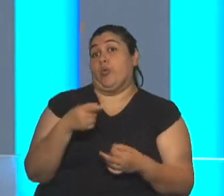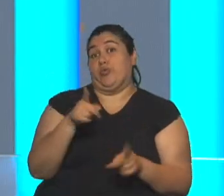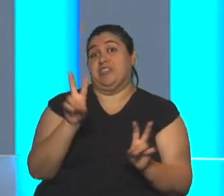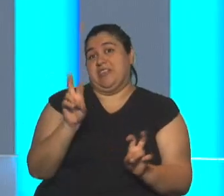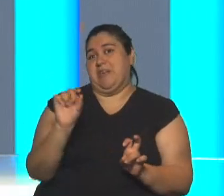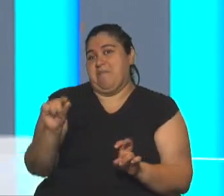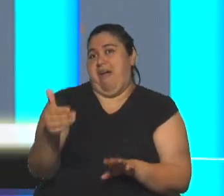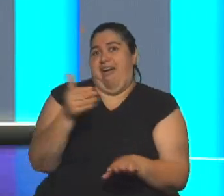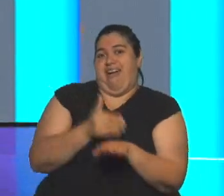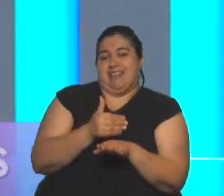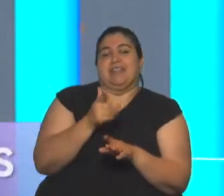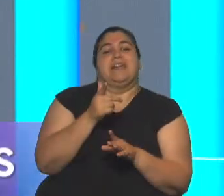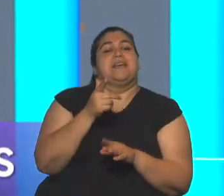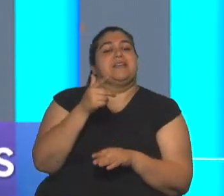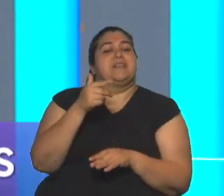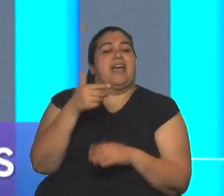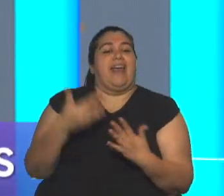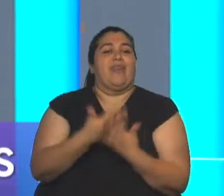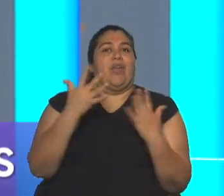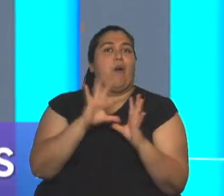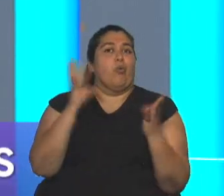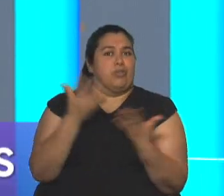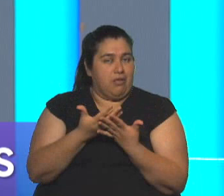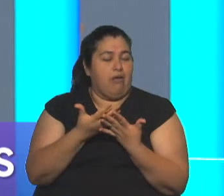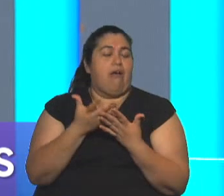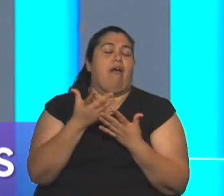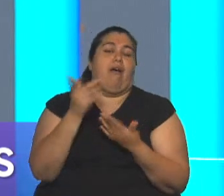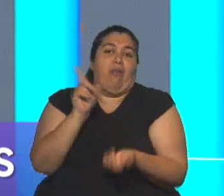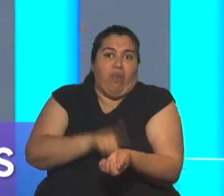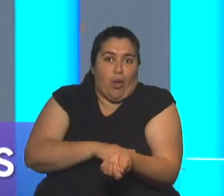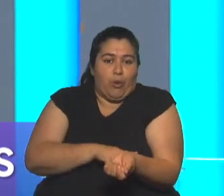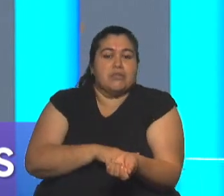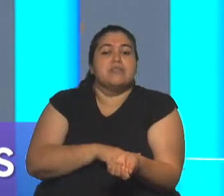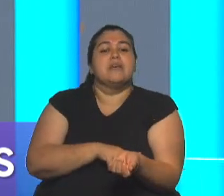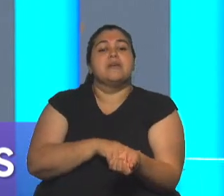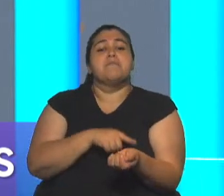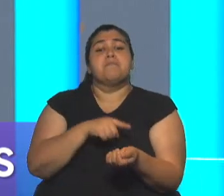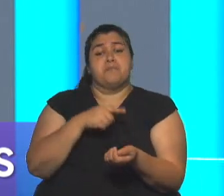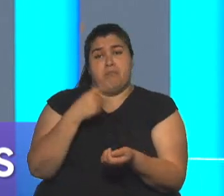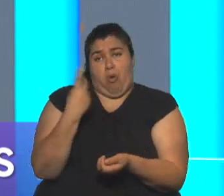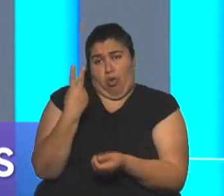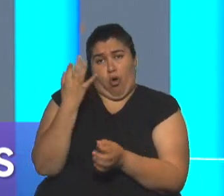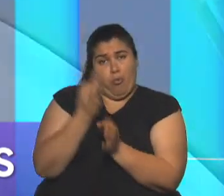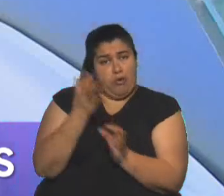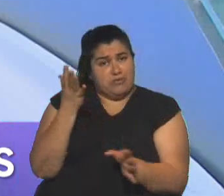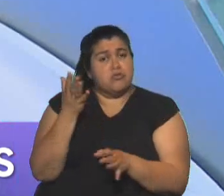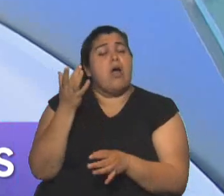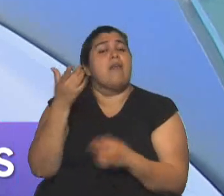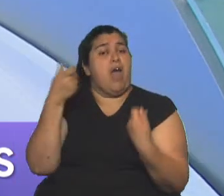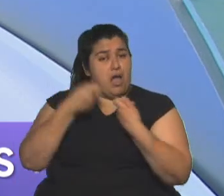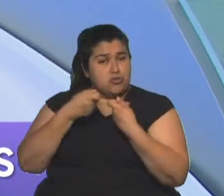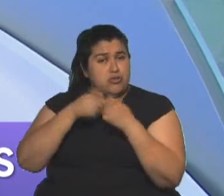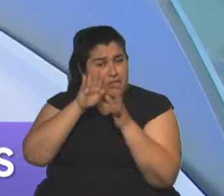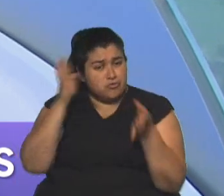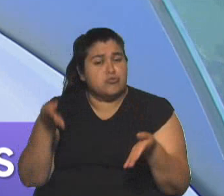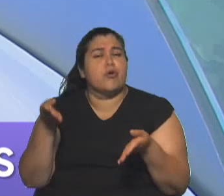unos días a este Día Mundial de la Diabetes, dos especialistas de la Sociedad Argentina de Diabetes hicieron una